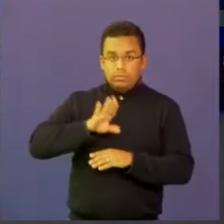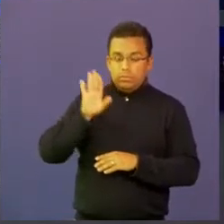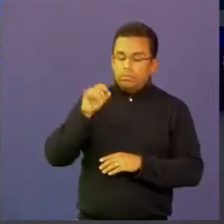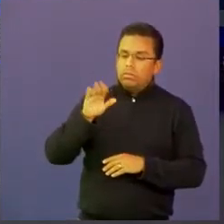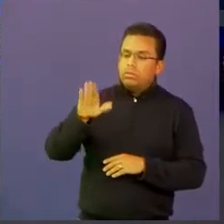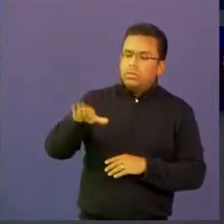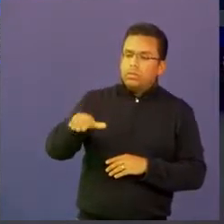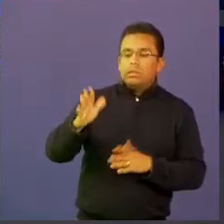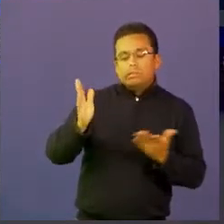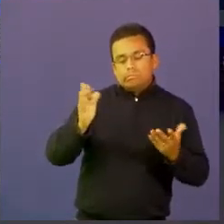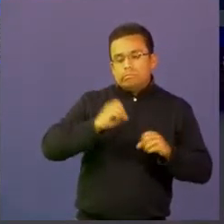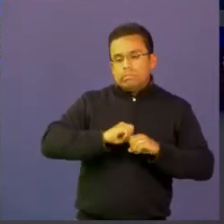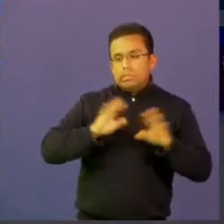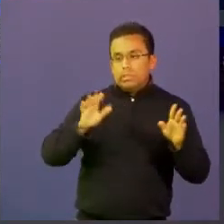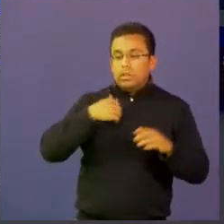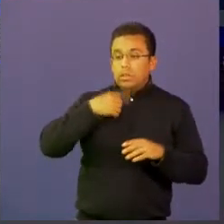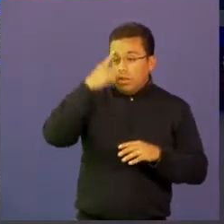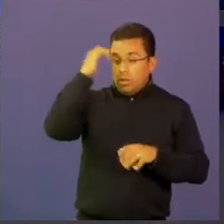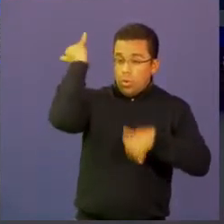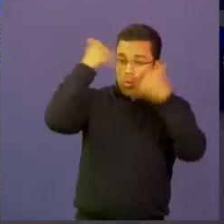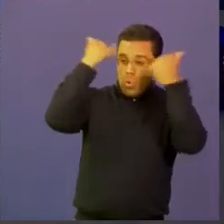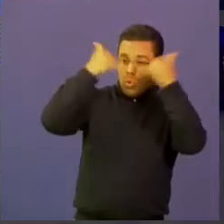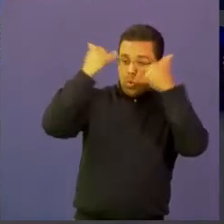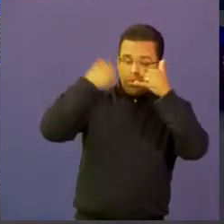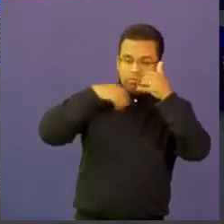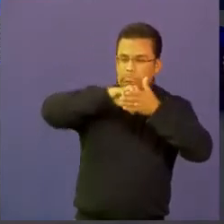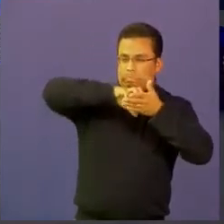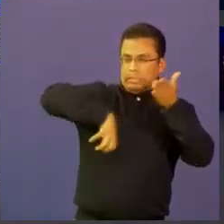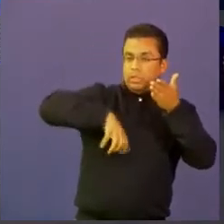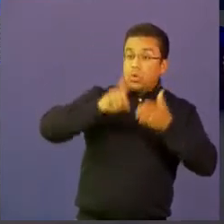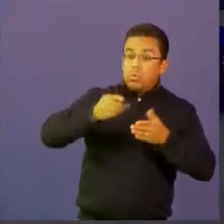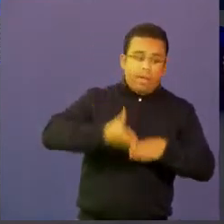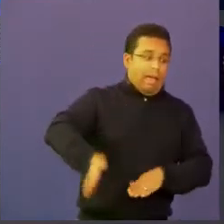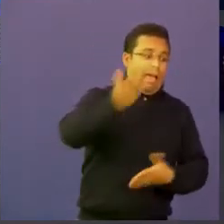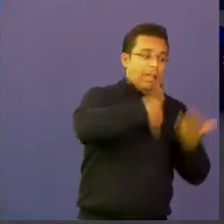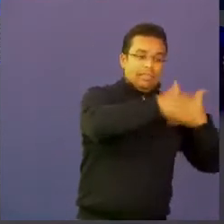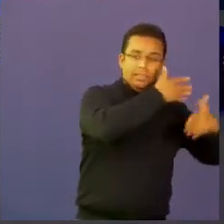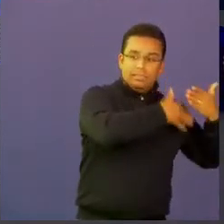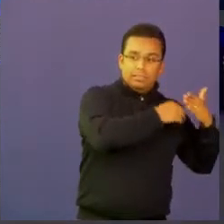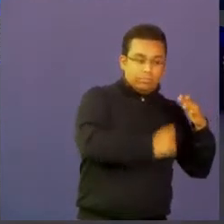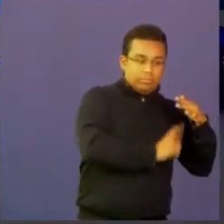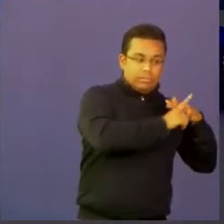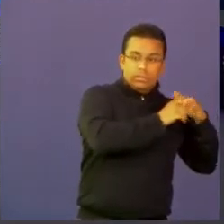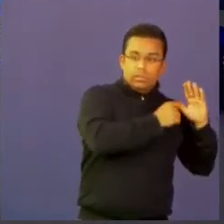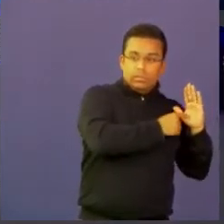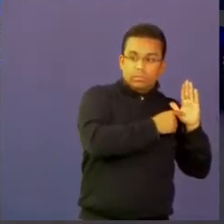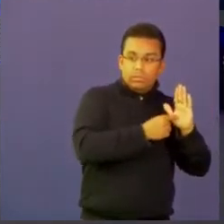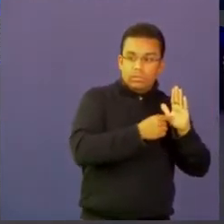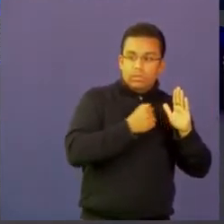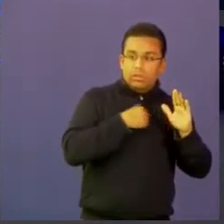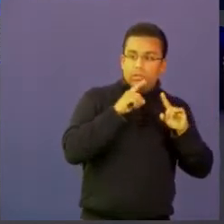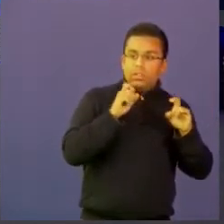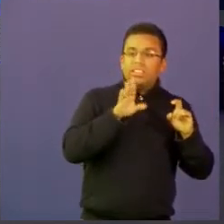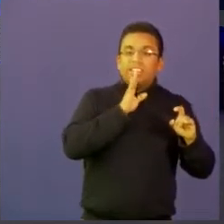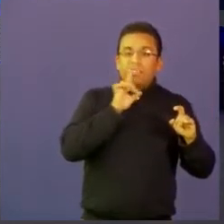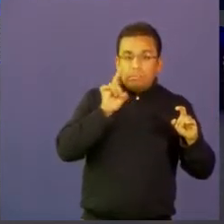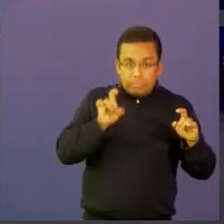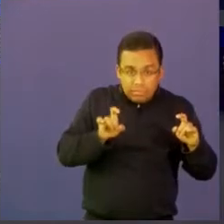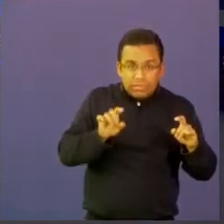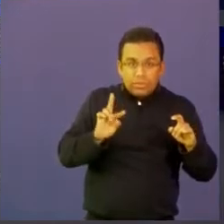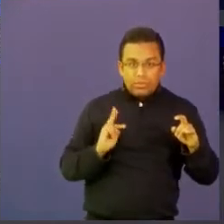lúdica siendo esta una cualidad inherente desde los inicios en que se data al homo ludens